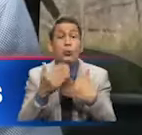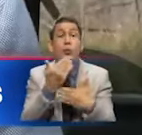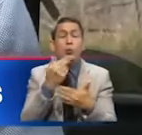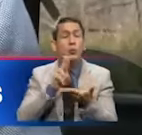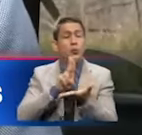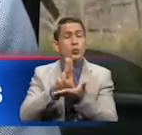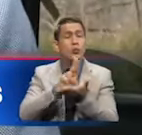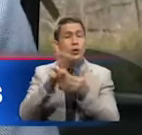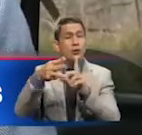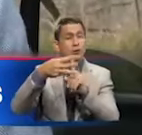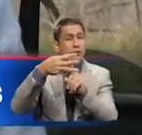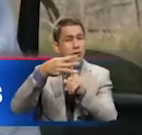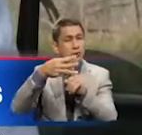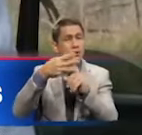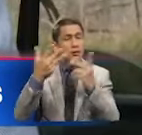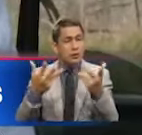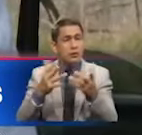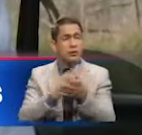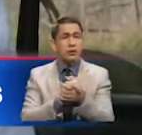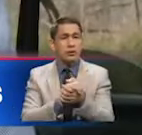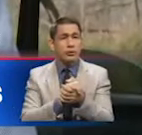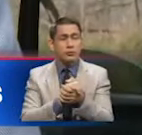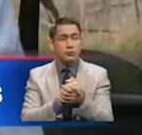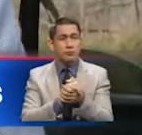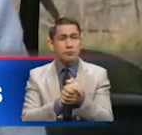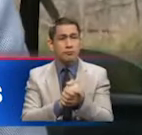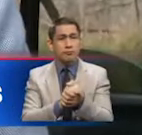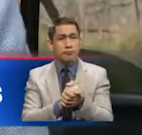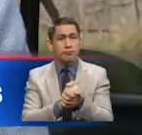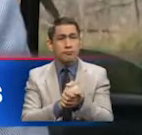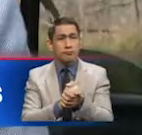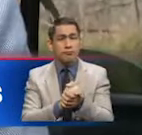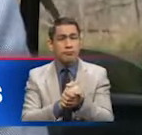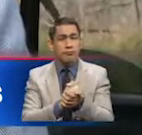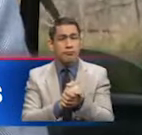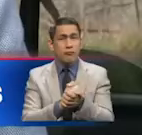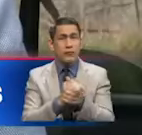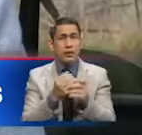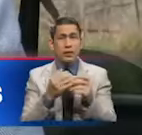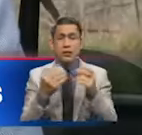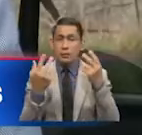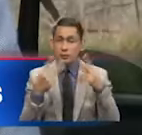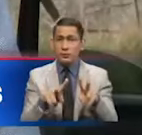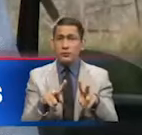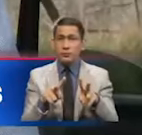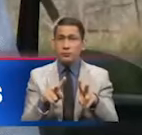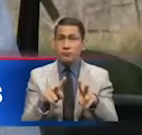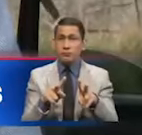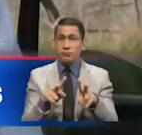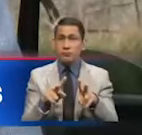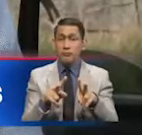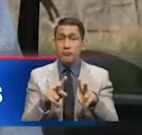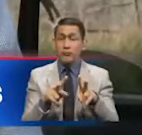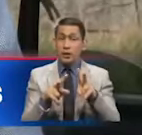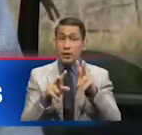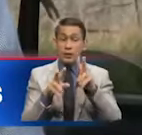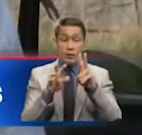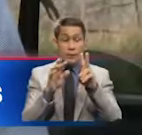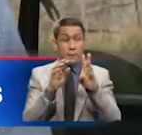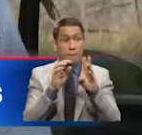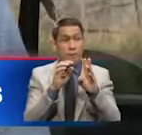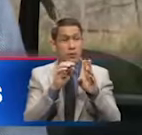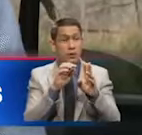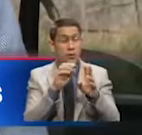de alguna u otra manera tratando de controlarlo para que no accedan a